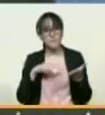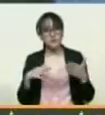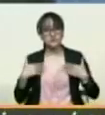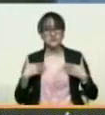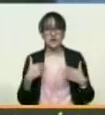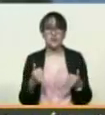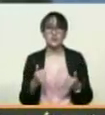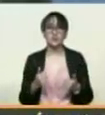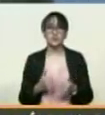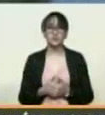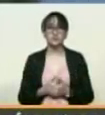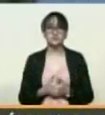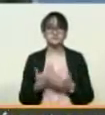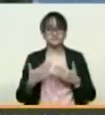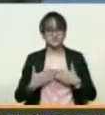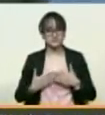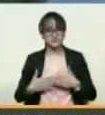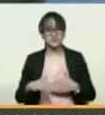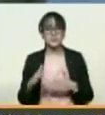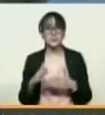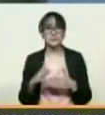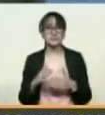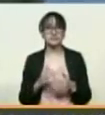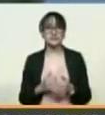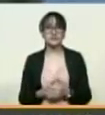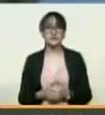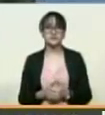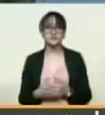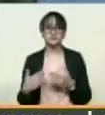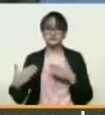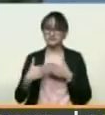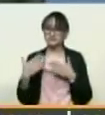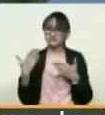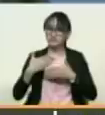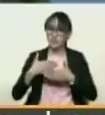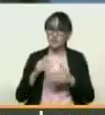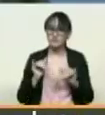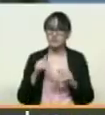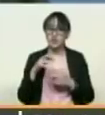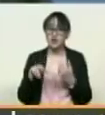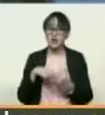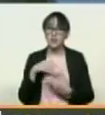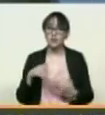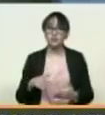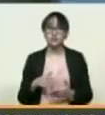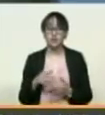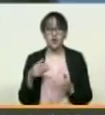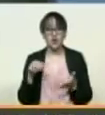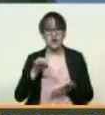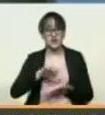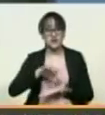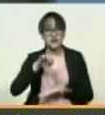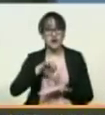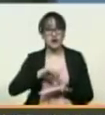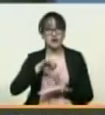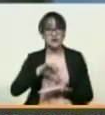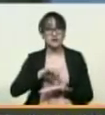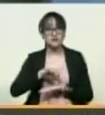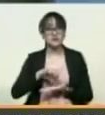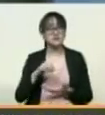una gran industria, a partir, como le decía, las restricciones que le impusieron. Creo que la revolución iraní tiene tantos